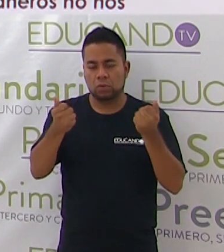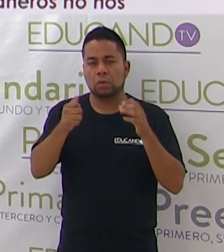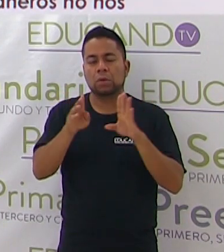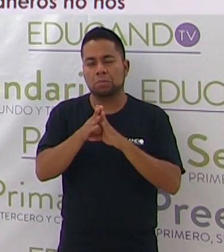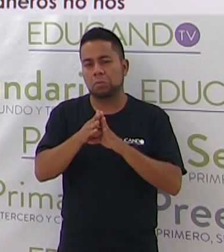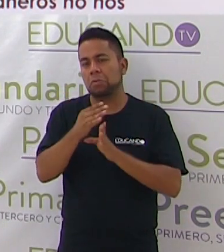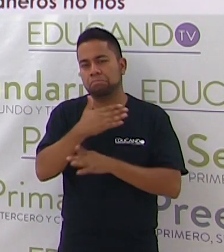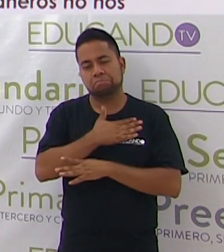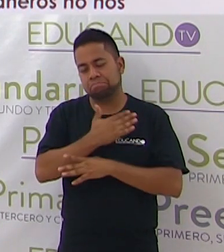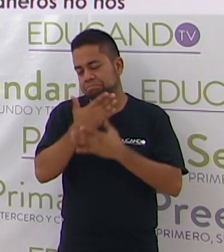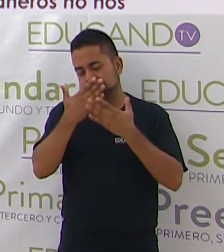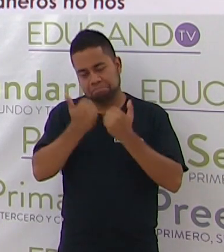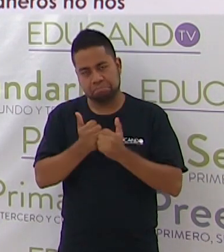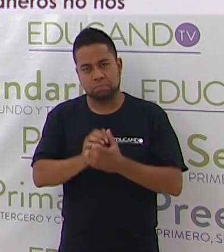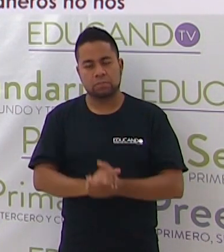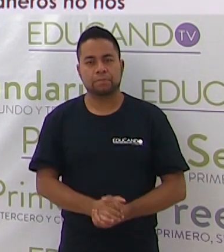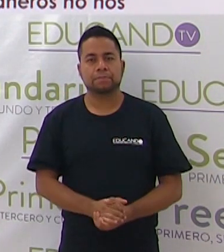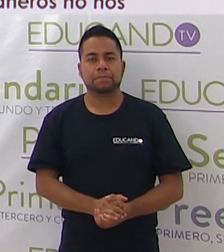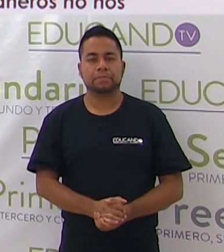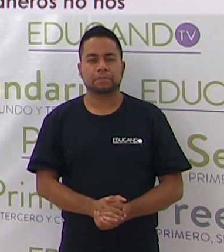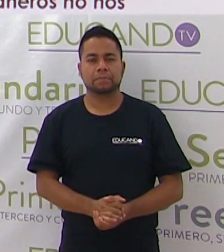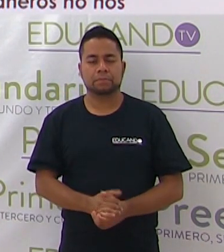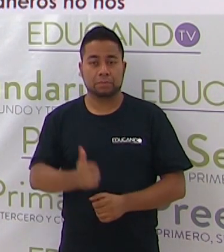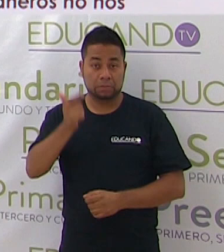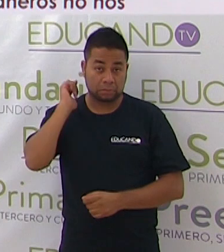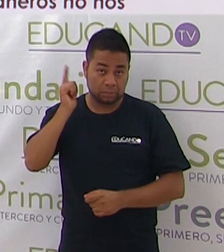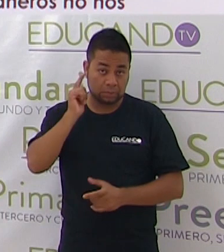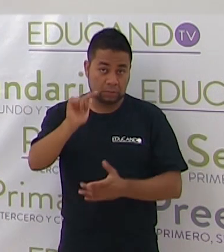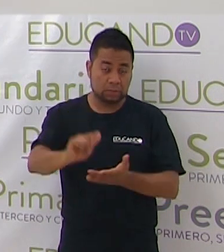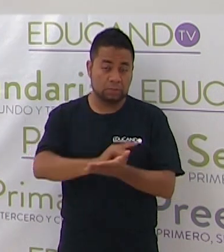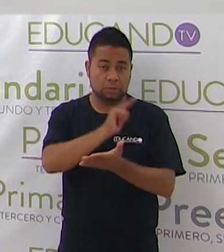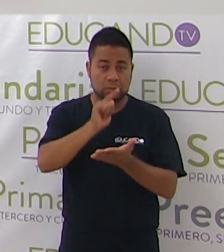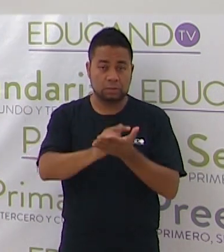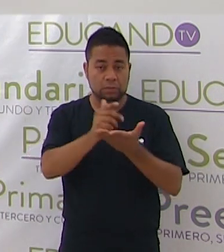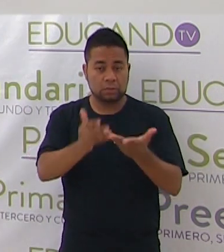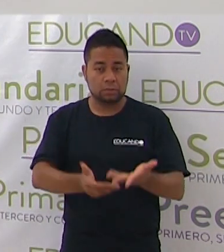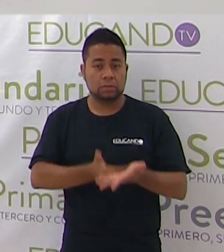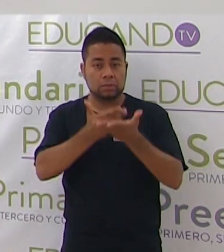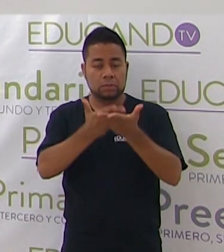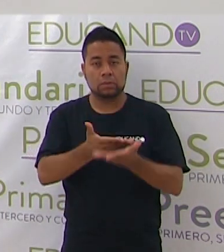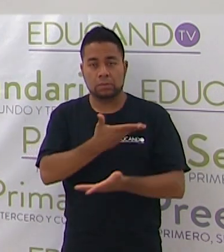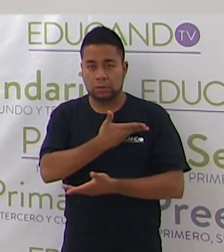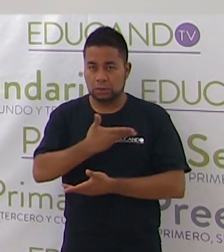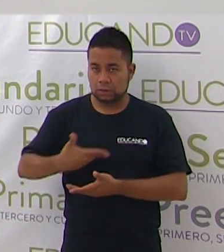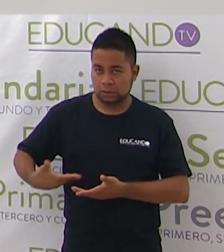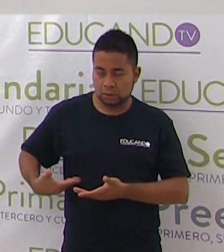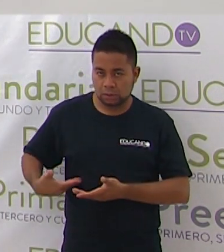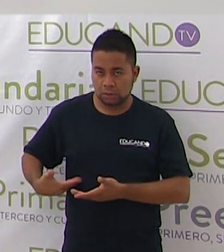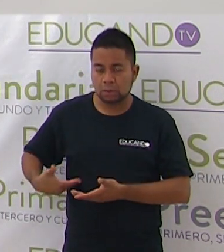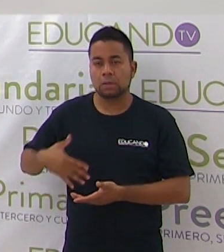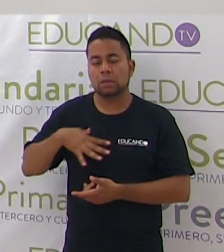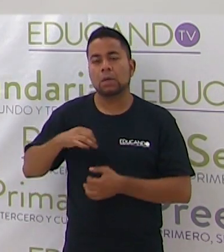efectivas. Esperemos que la ley que propuso el presidente